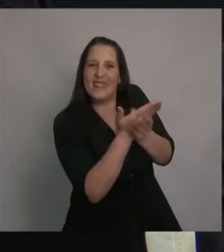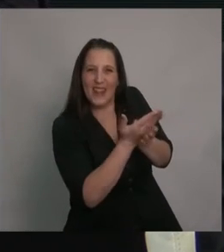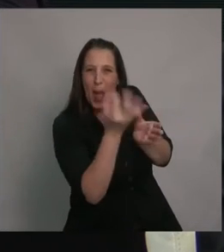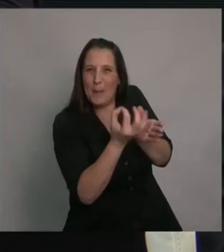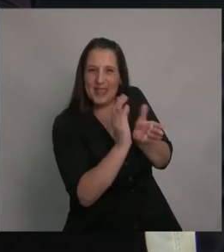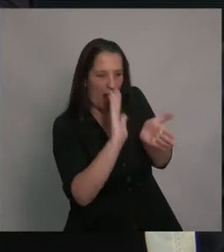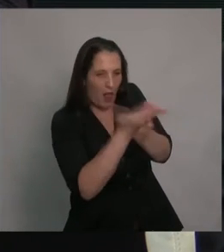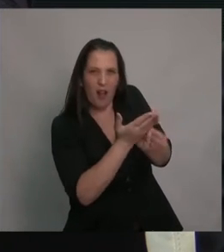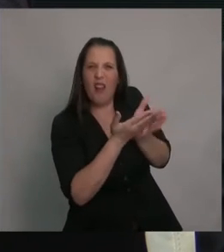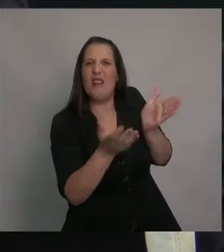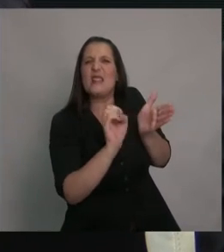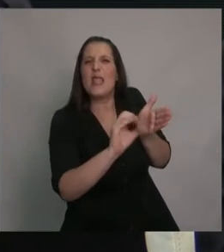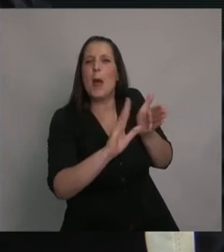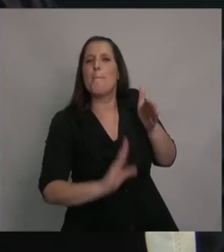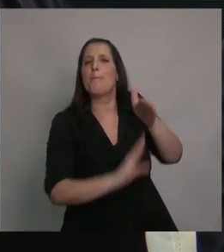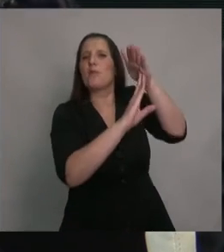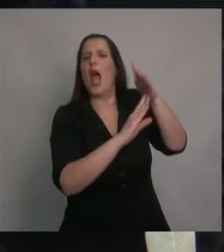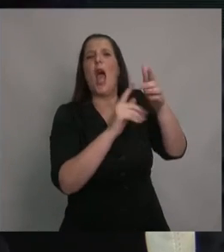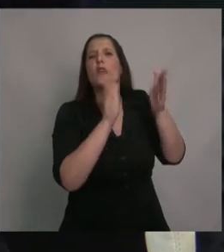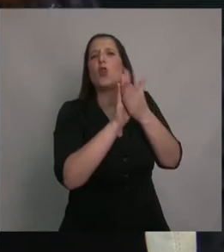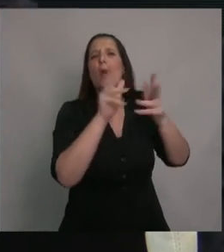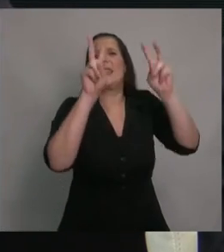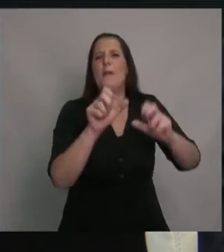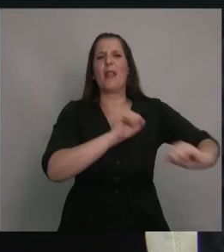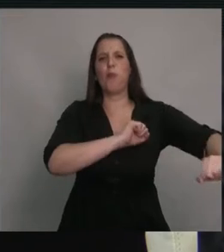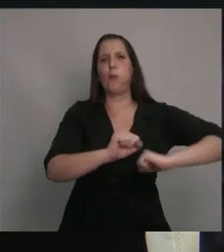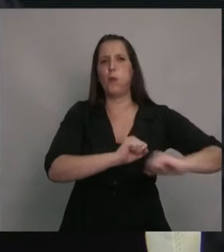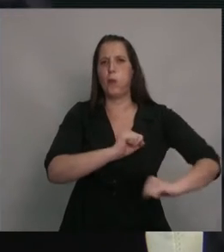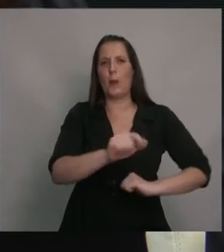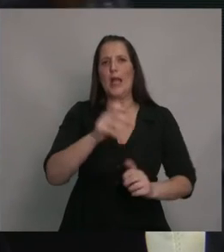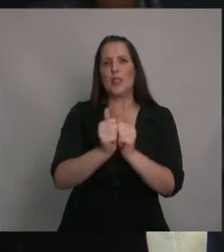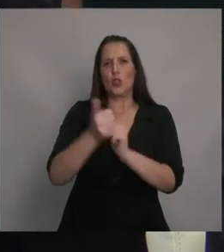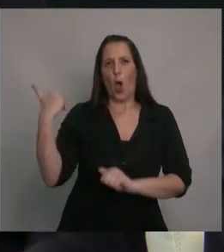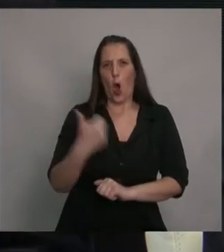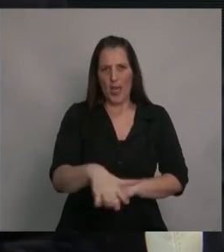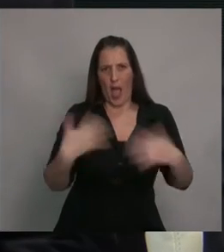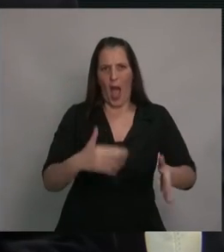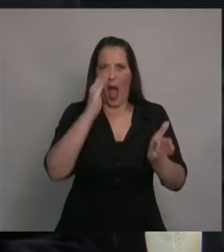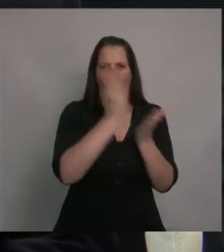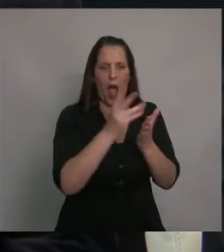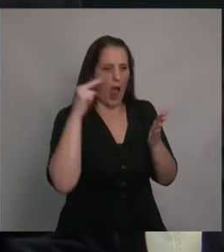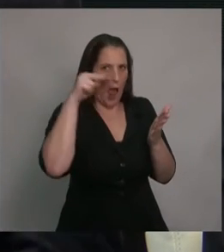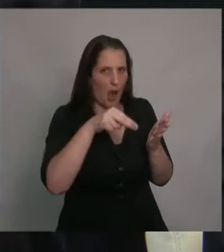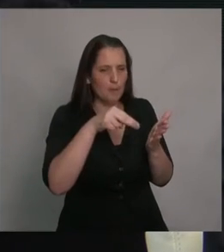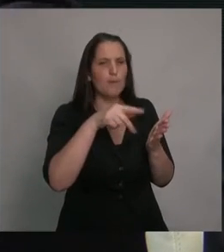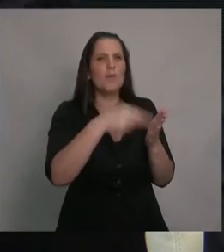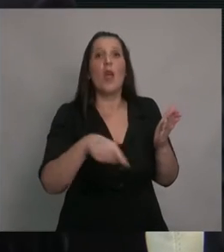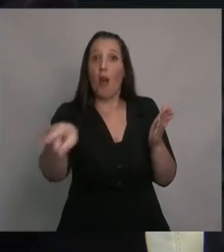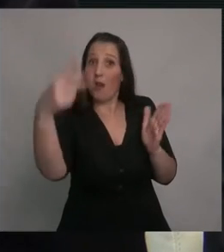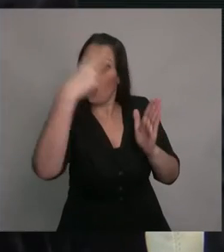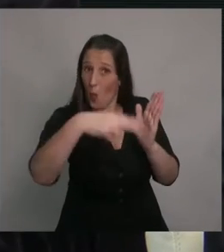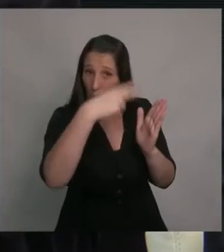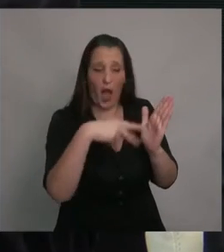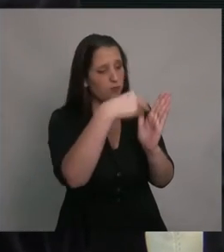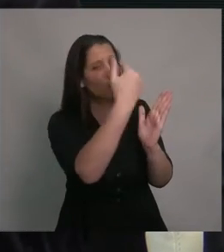llama Principales hechos terroristas de la historia, o peores actos terroristas de la historia. Si usted busca esa